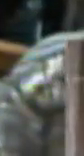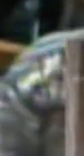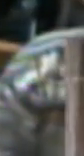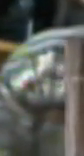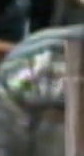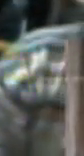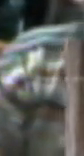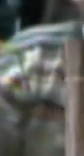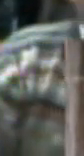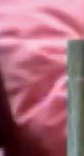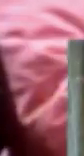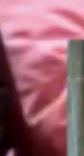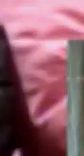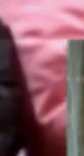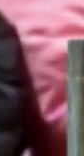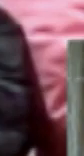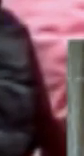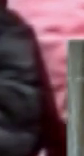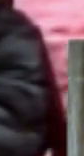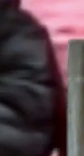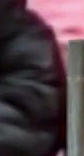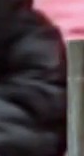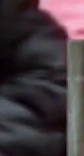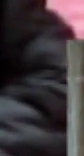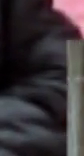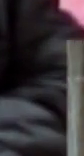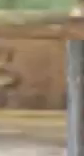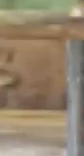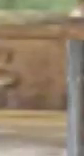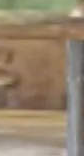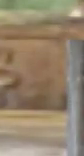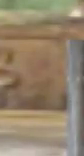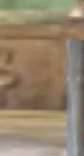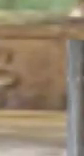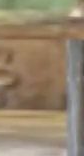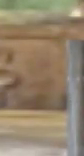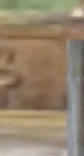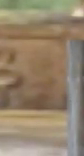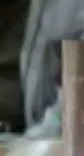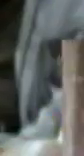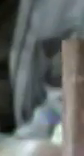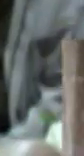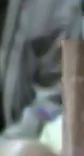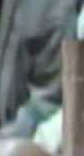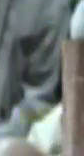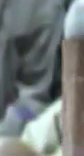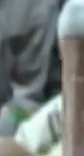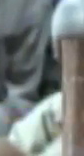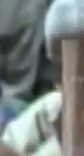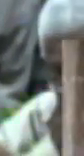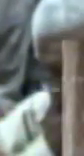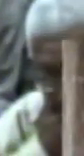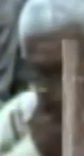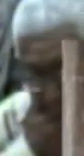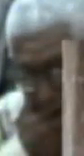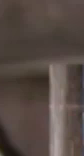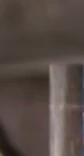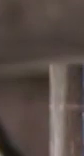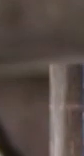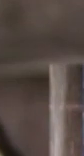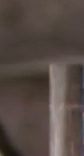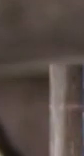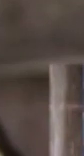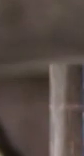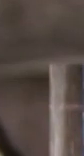de reflexionar el Evangelio del pasado domingo 8 de septiembre. El primero referido al Día Nacional del Migrante y